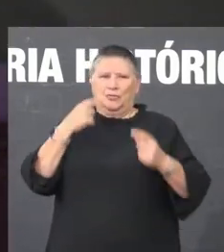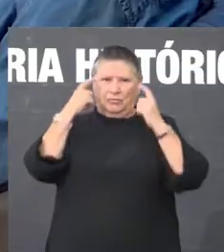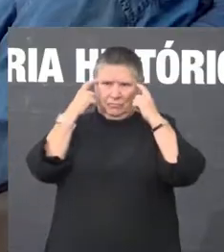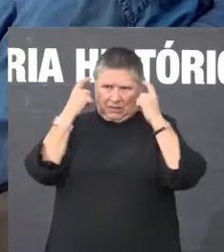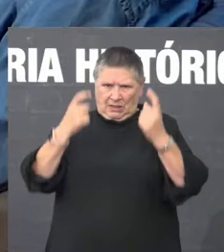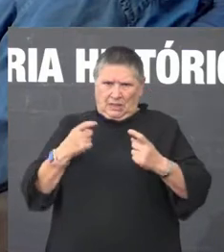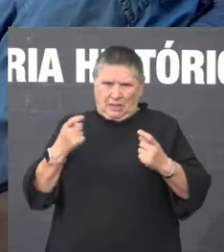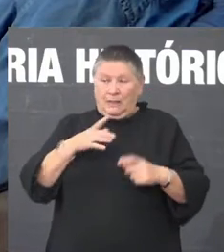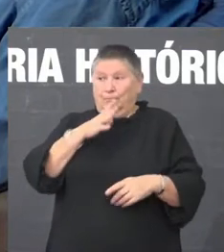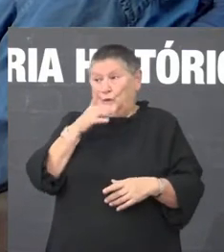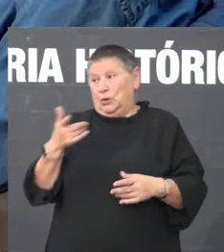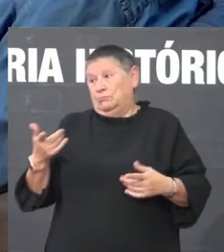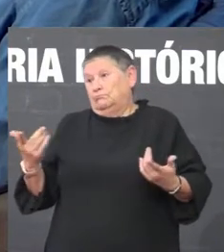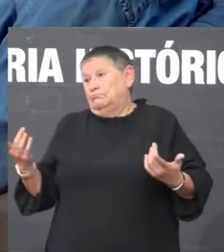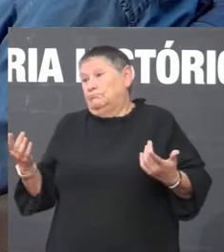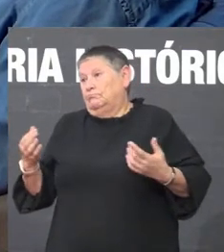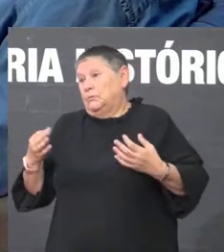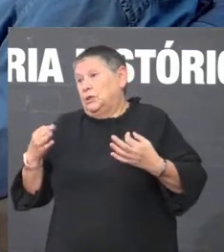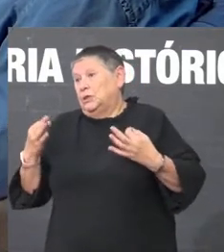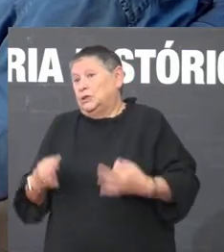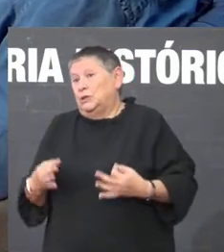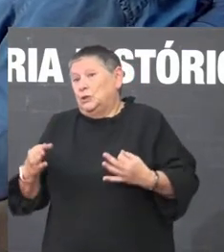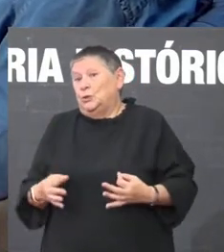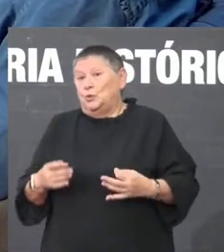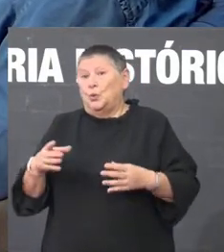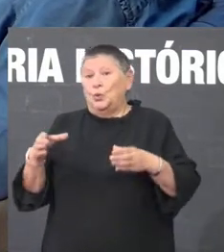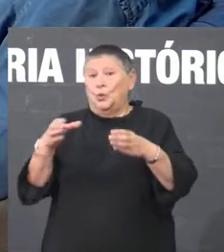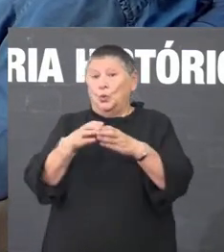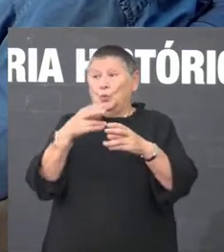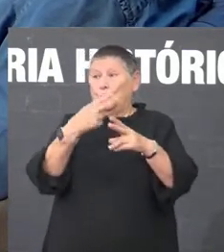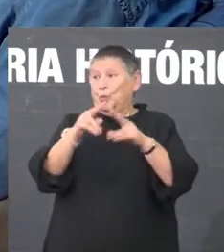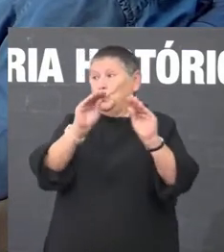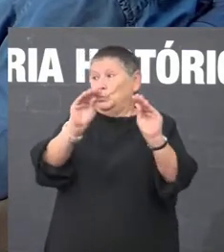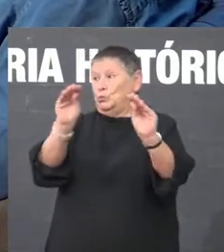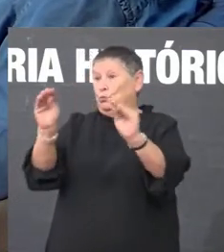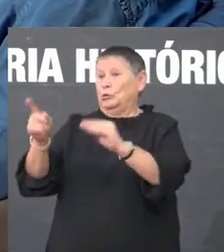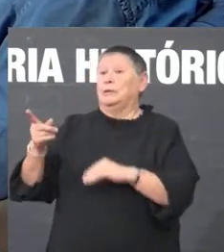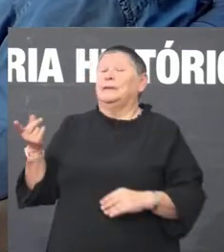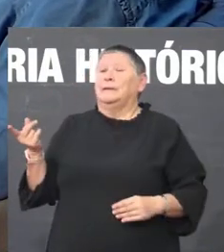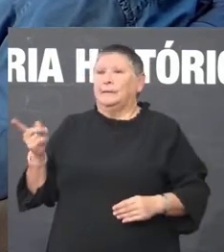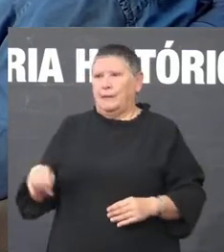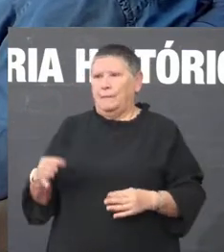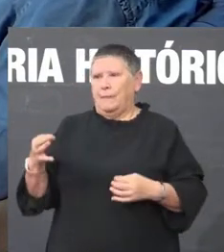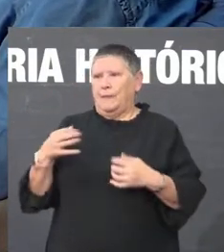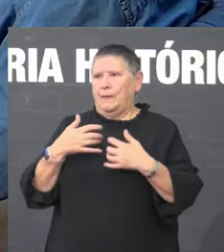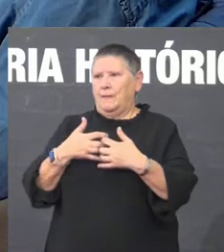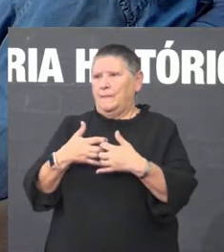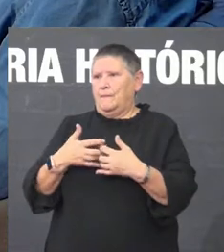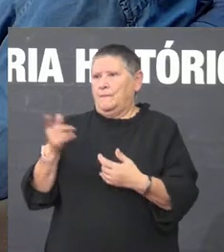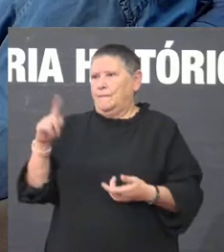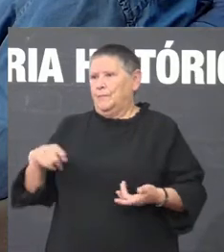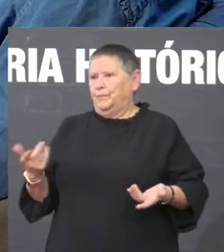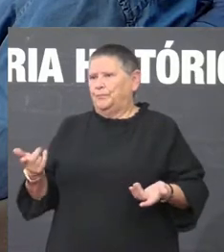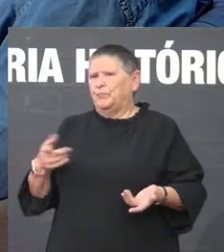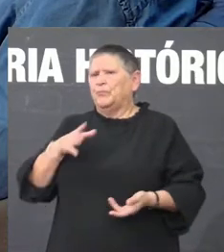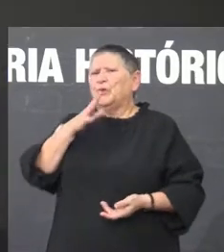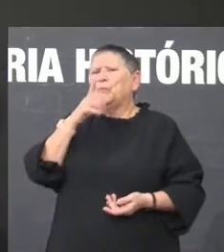seguro que vuestras fuerzas políticas también. Así que, claro, ¿y todo esto de qué